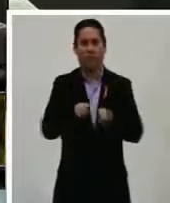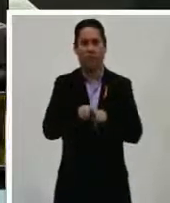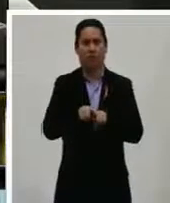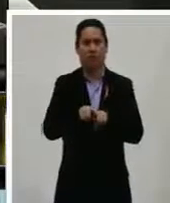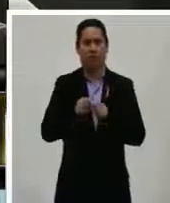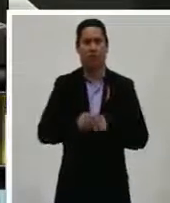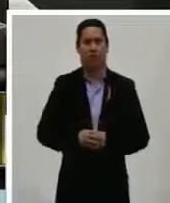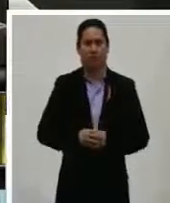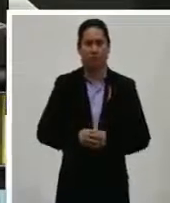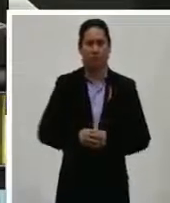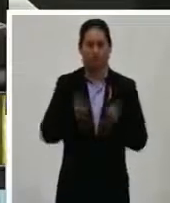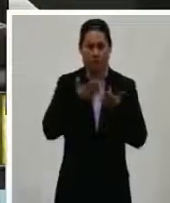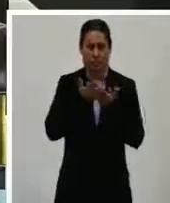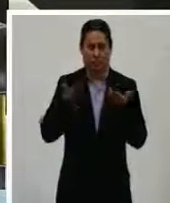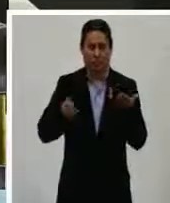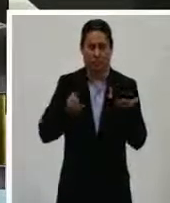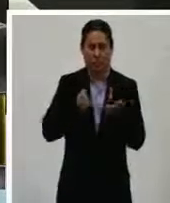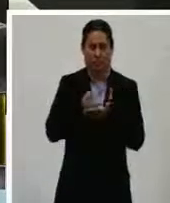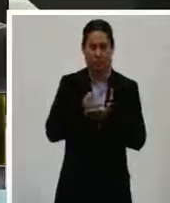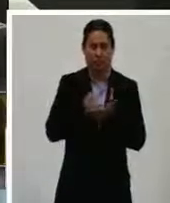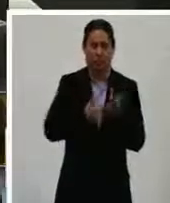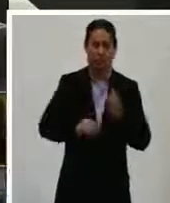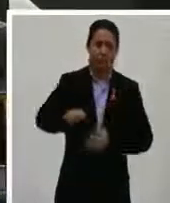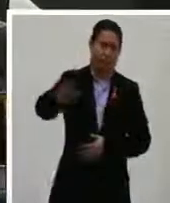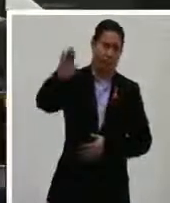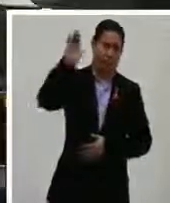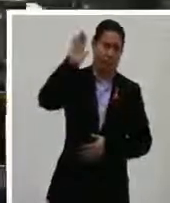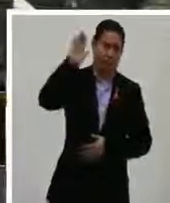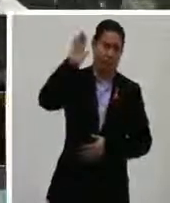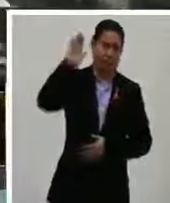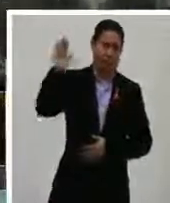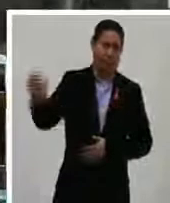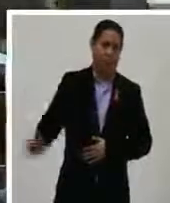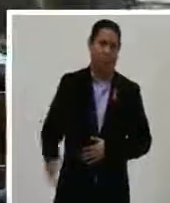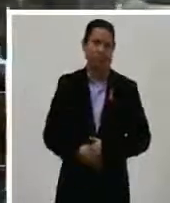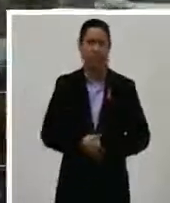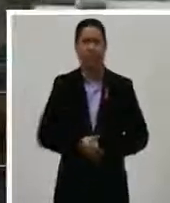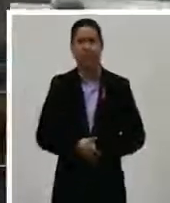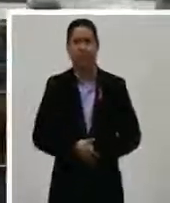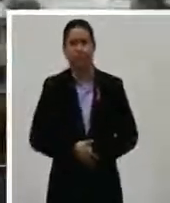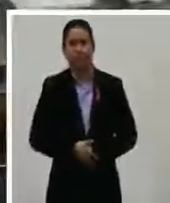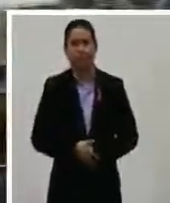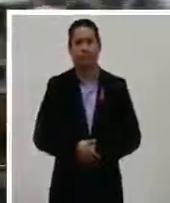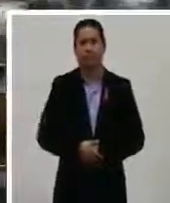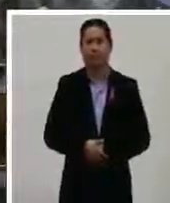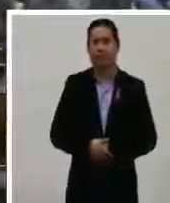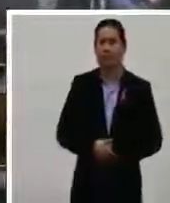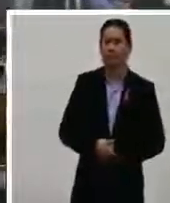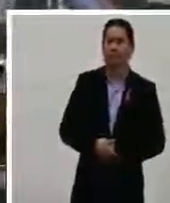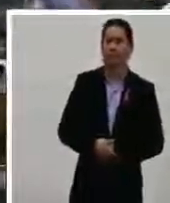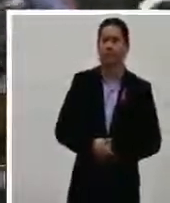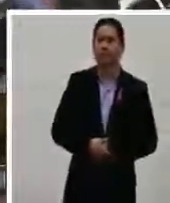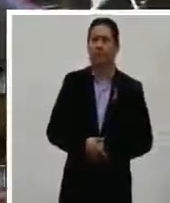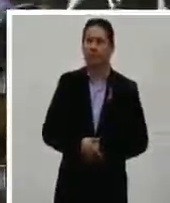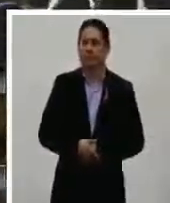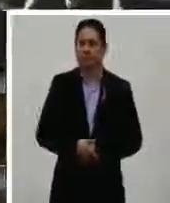de la misma sírvase manifestarlo en este momento levantando la mano